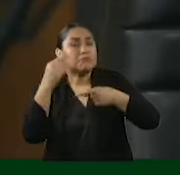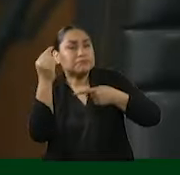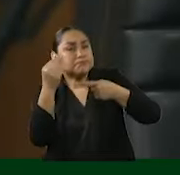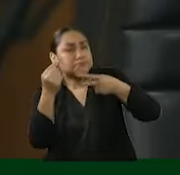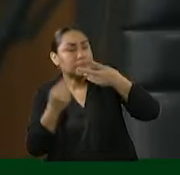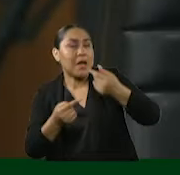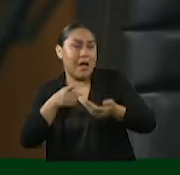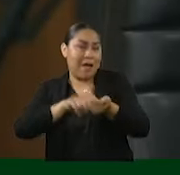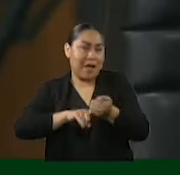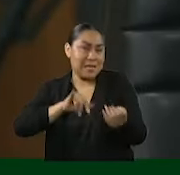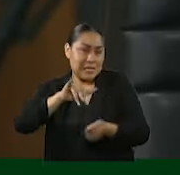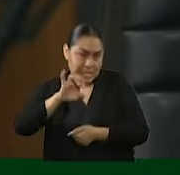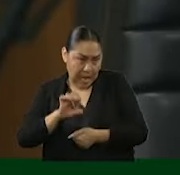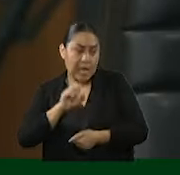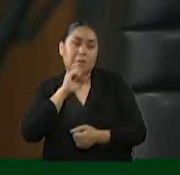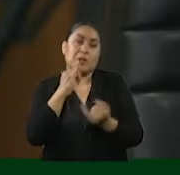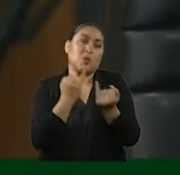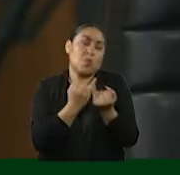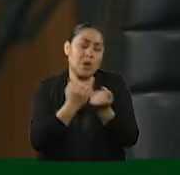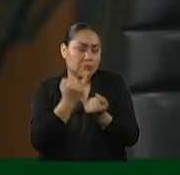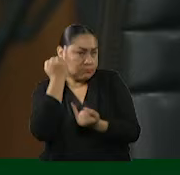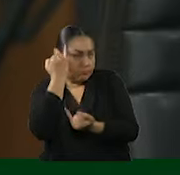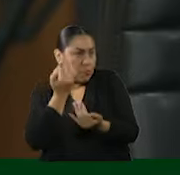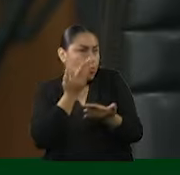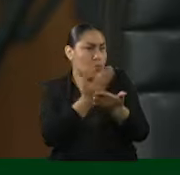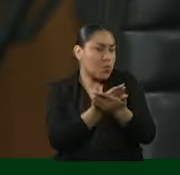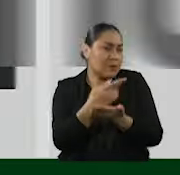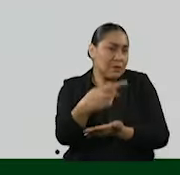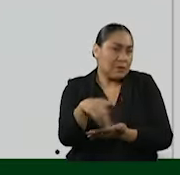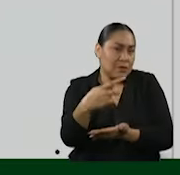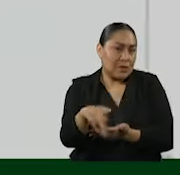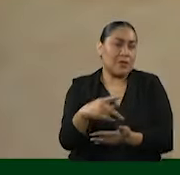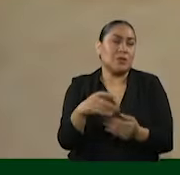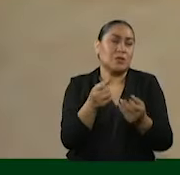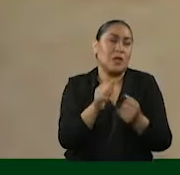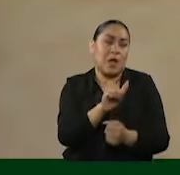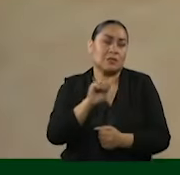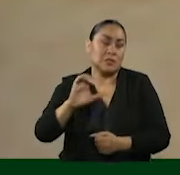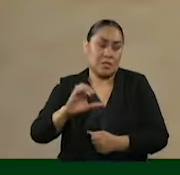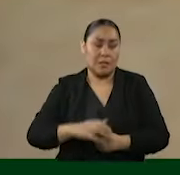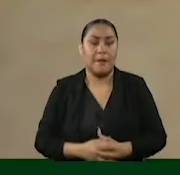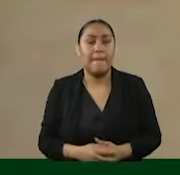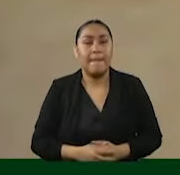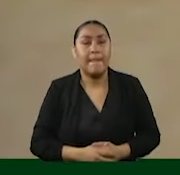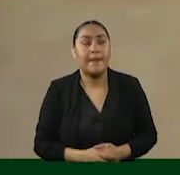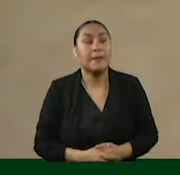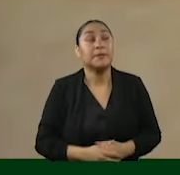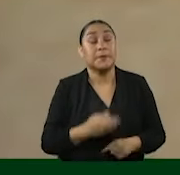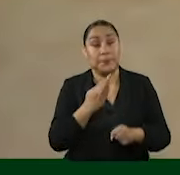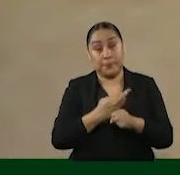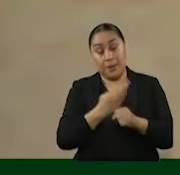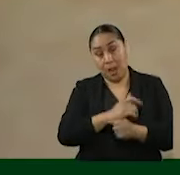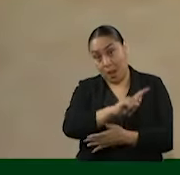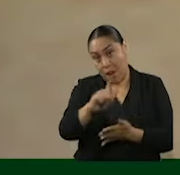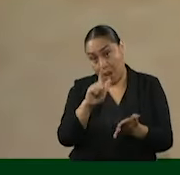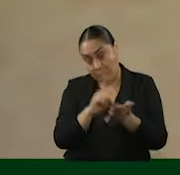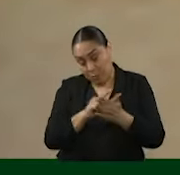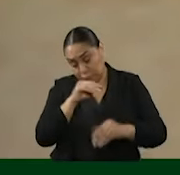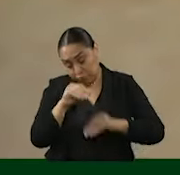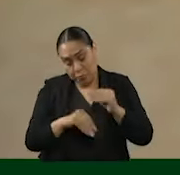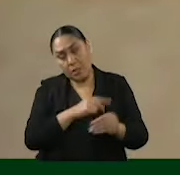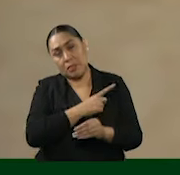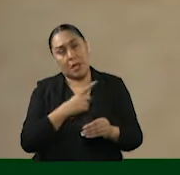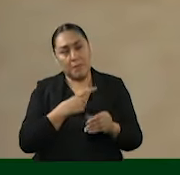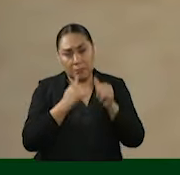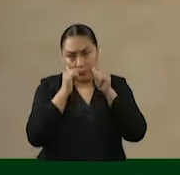la inclusión de las propuestas de la sociedad civil que la iniciativa debe atender si se van